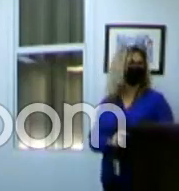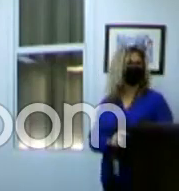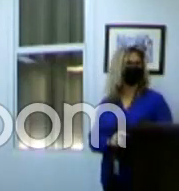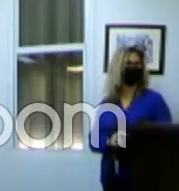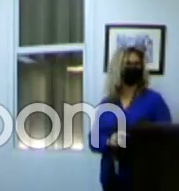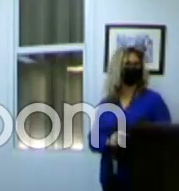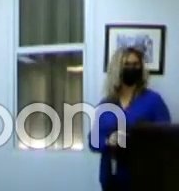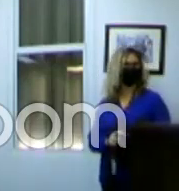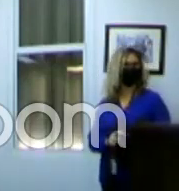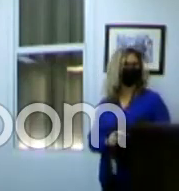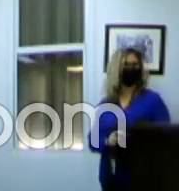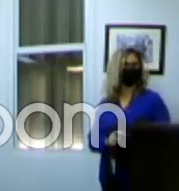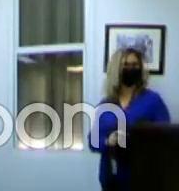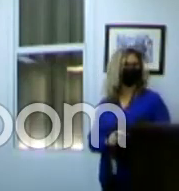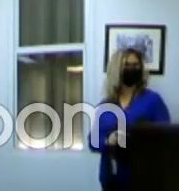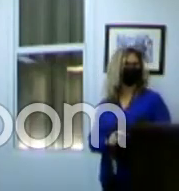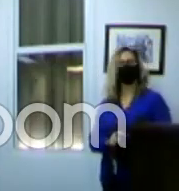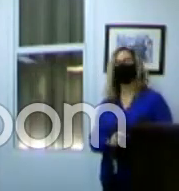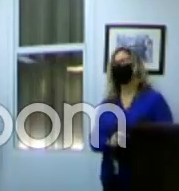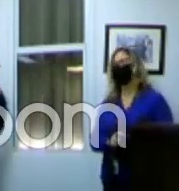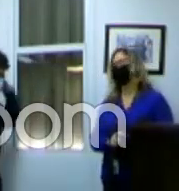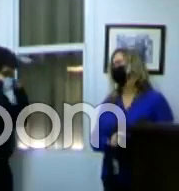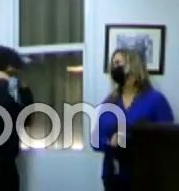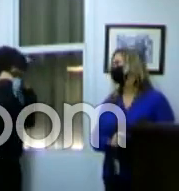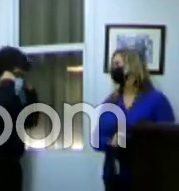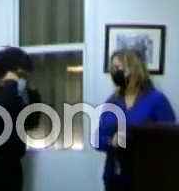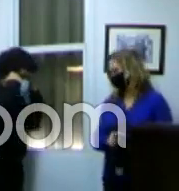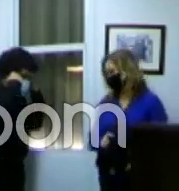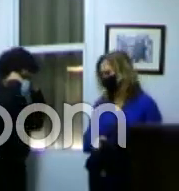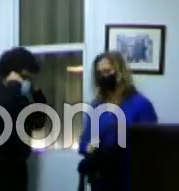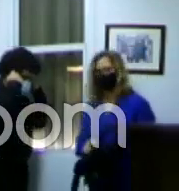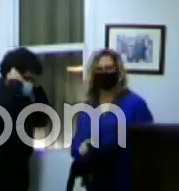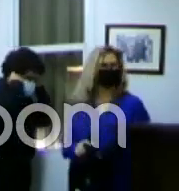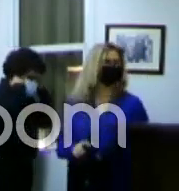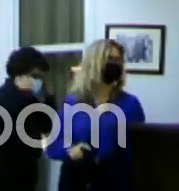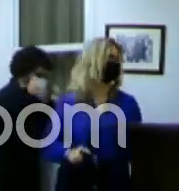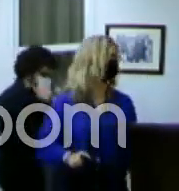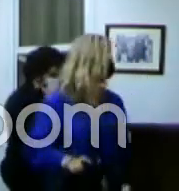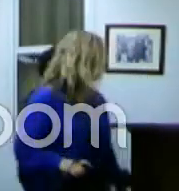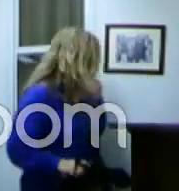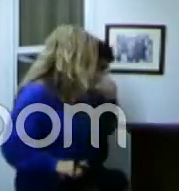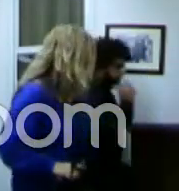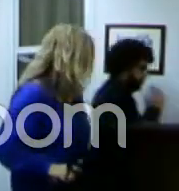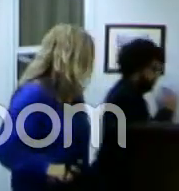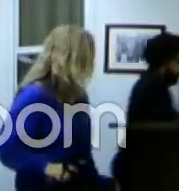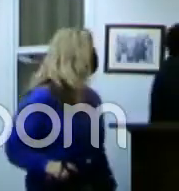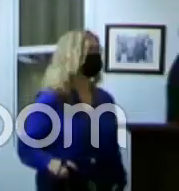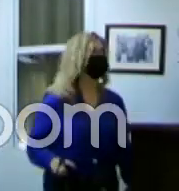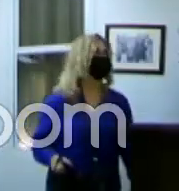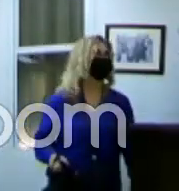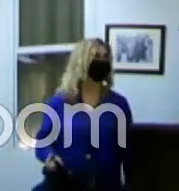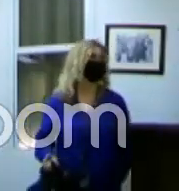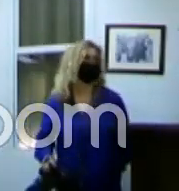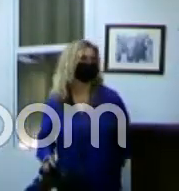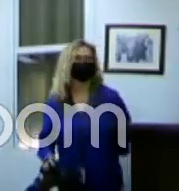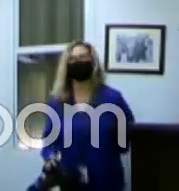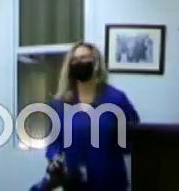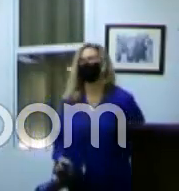que en la tarde de hoy la Comisión de Presupuesto de Hacienda y Presupuesto de la Cámara de Representantes llevará a cabo una vista